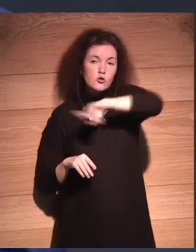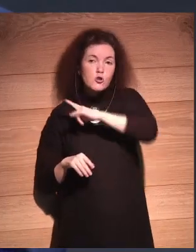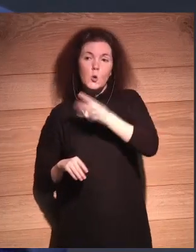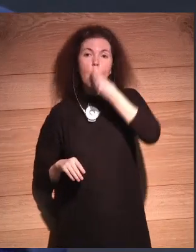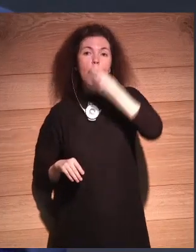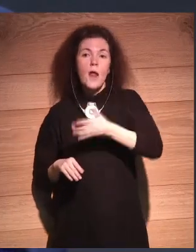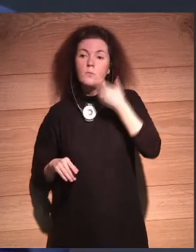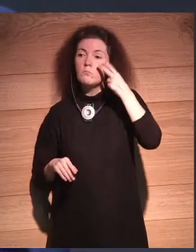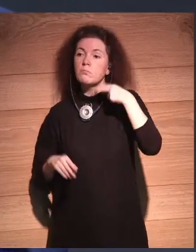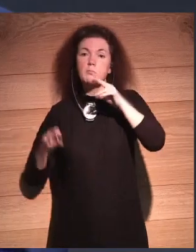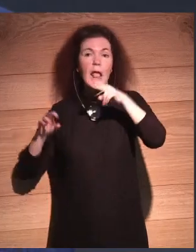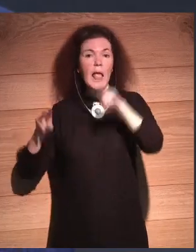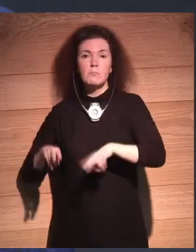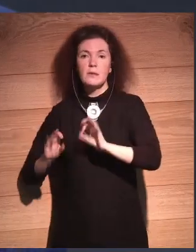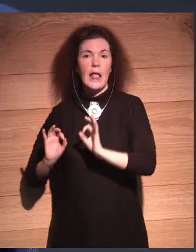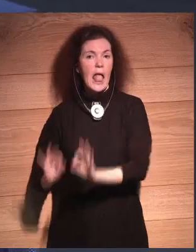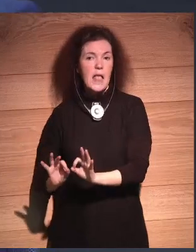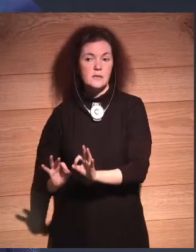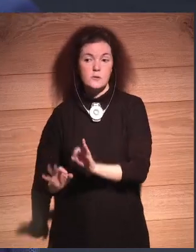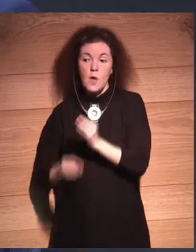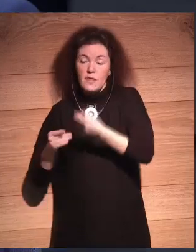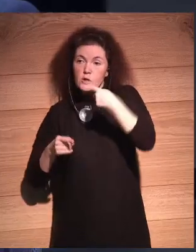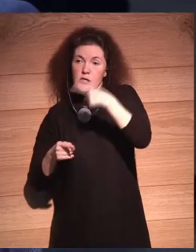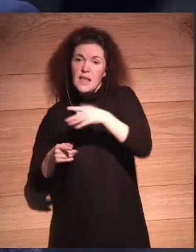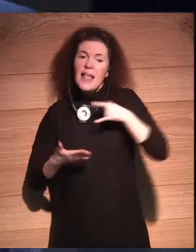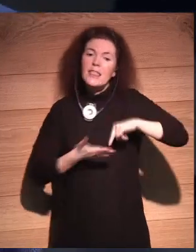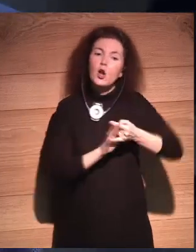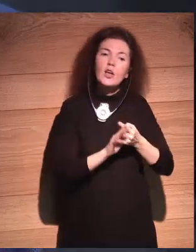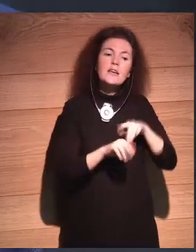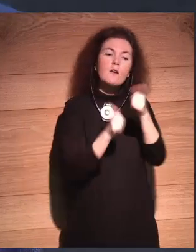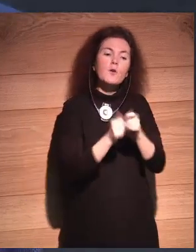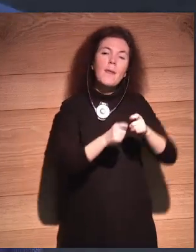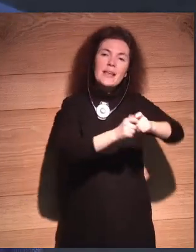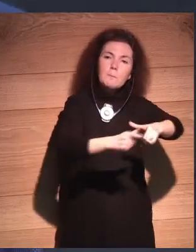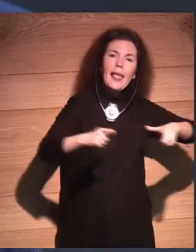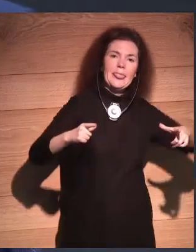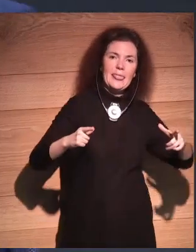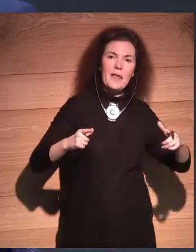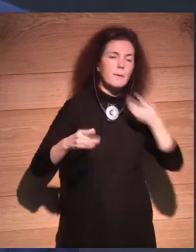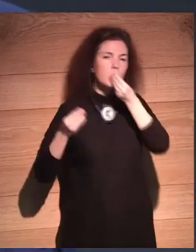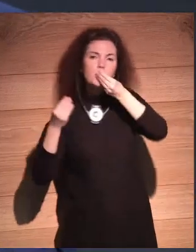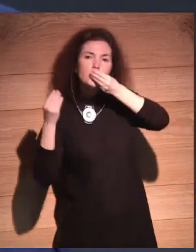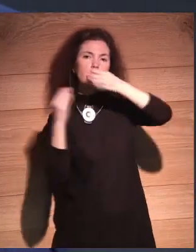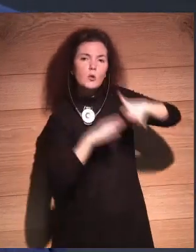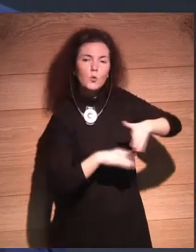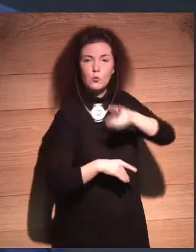tal y como somos para hacer lo que sabemos hacer, mientras que la tecnología debe ser una forma de expandir esto, pero no una